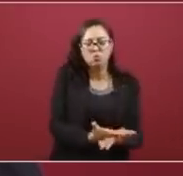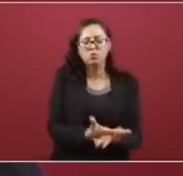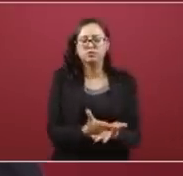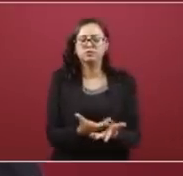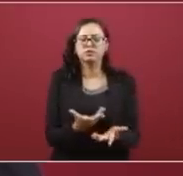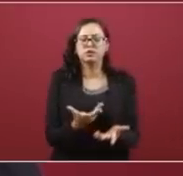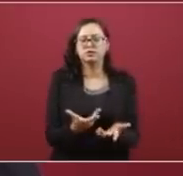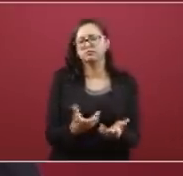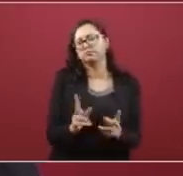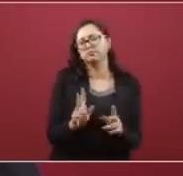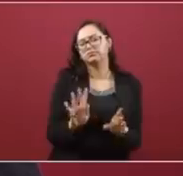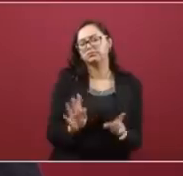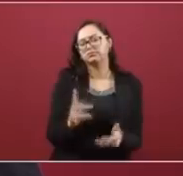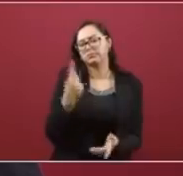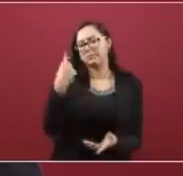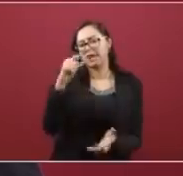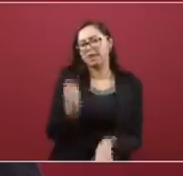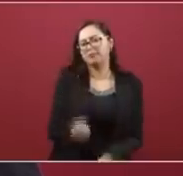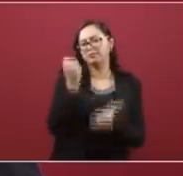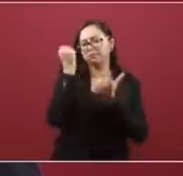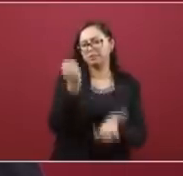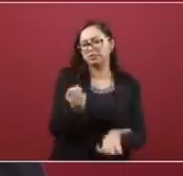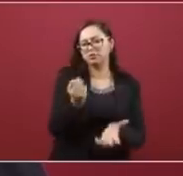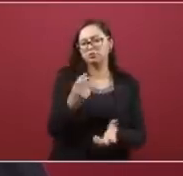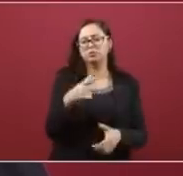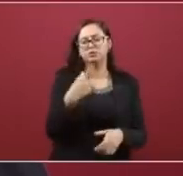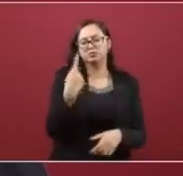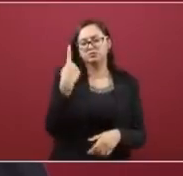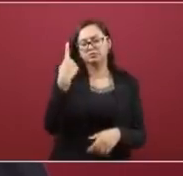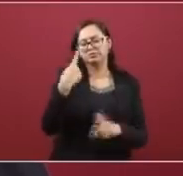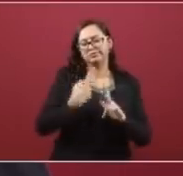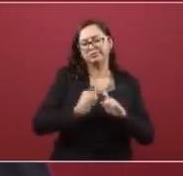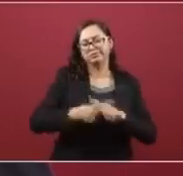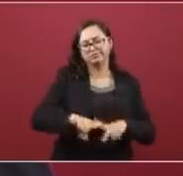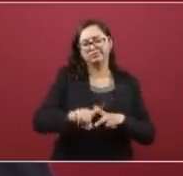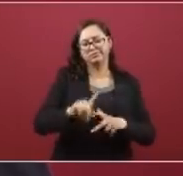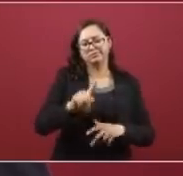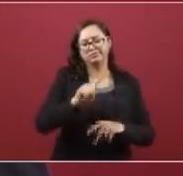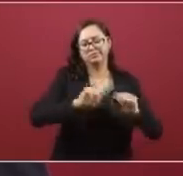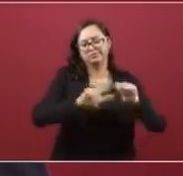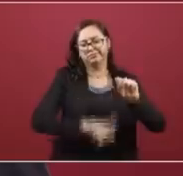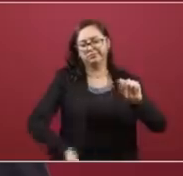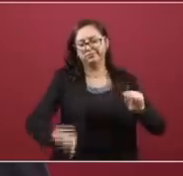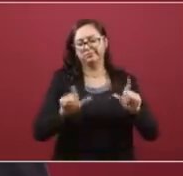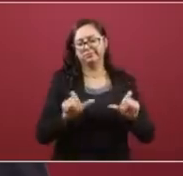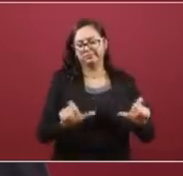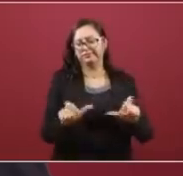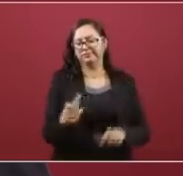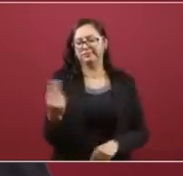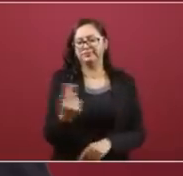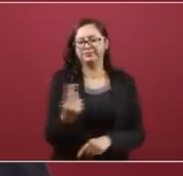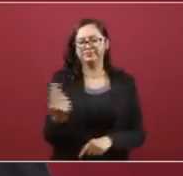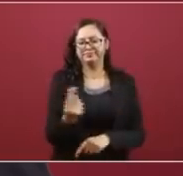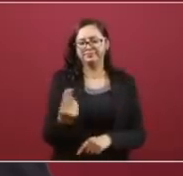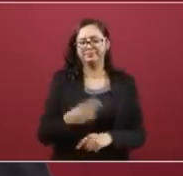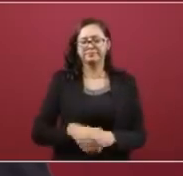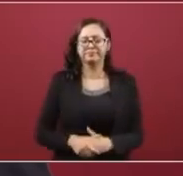sobre el presupuesto que va a necesitar la Guardia Nacional.